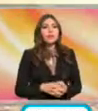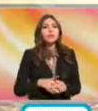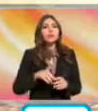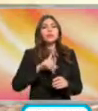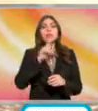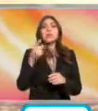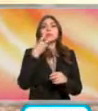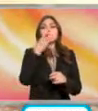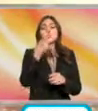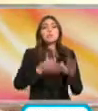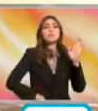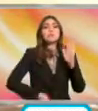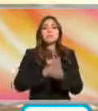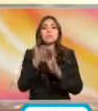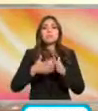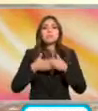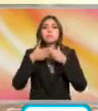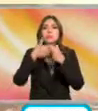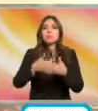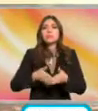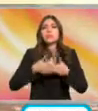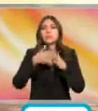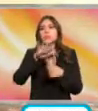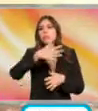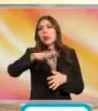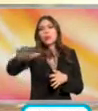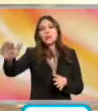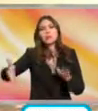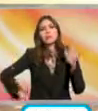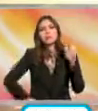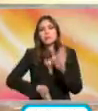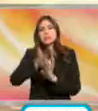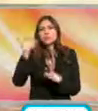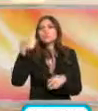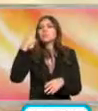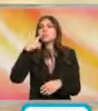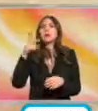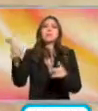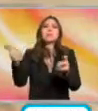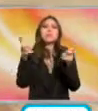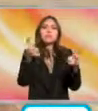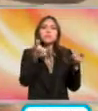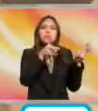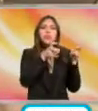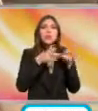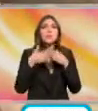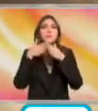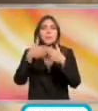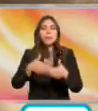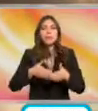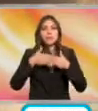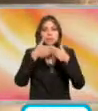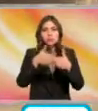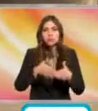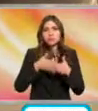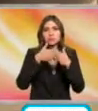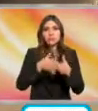se echaban al mar, pues son gente que no tenía nada que perder, y se echaban al mar a robar barcos, pues